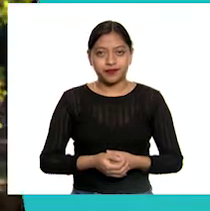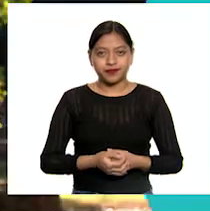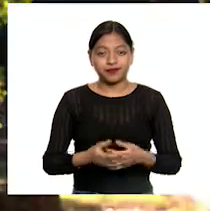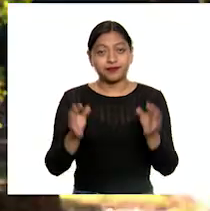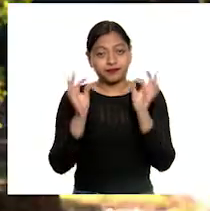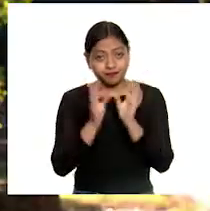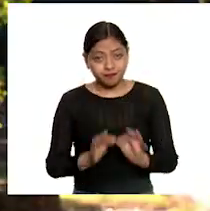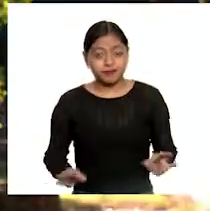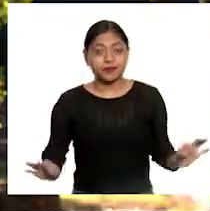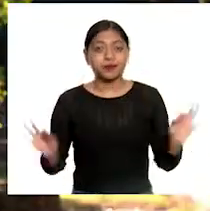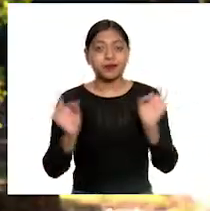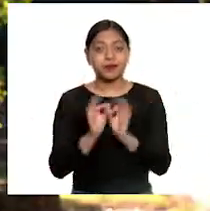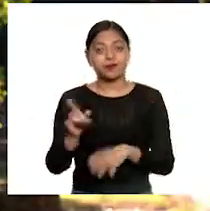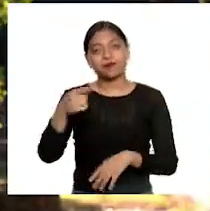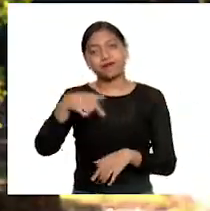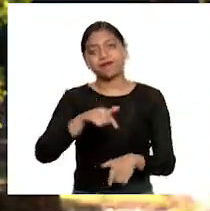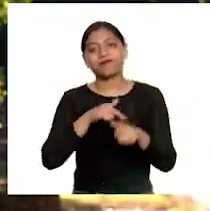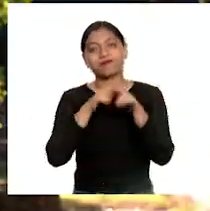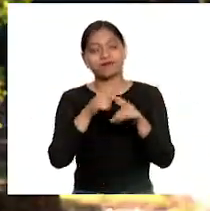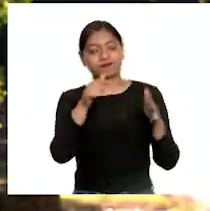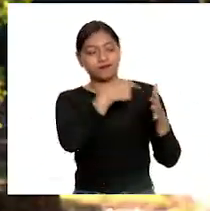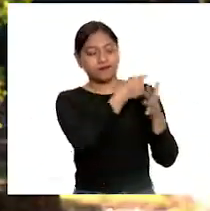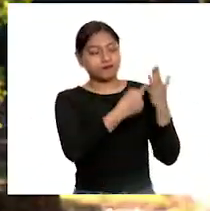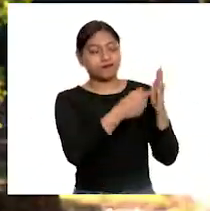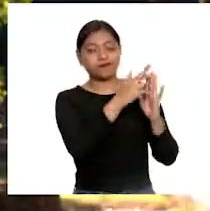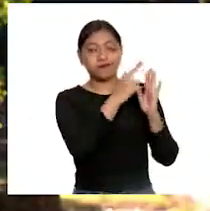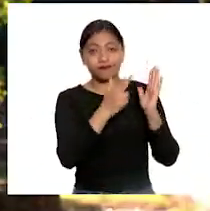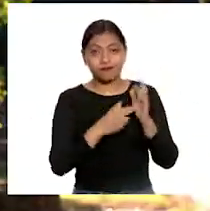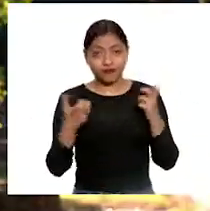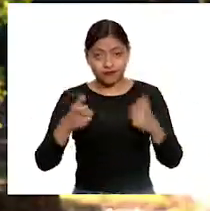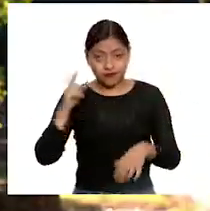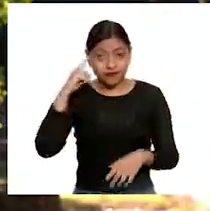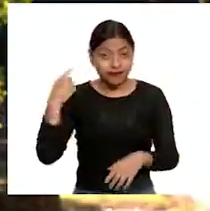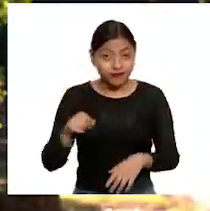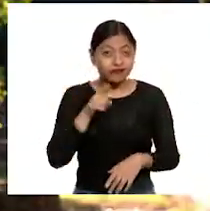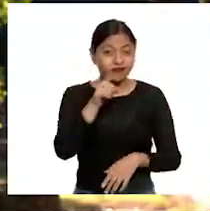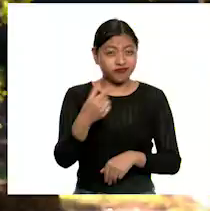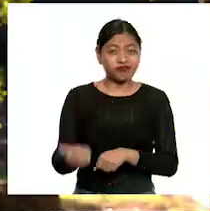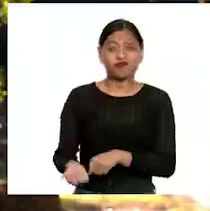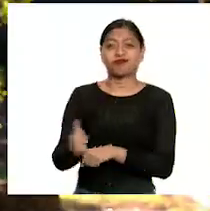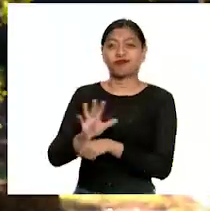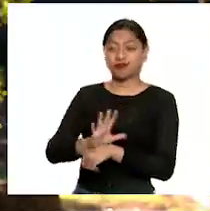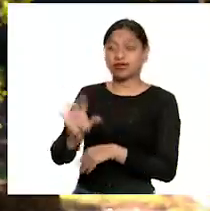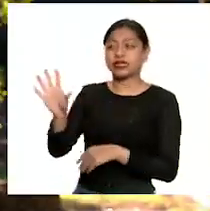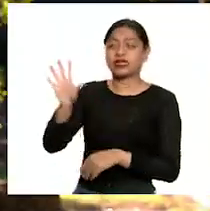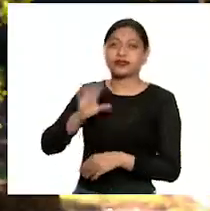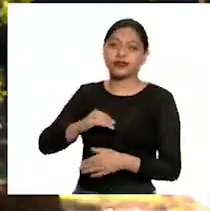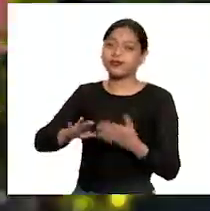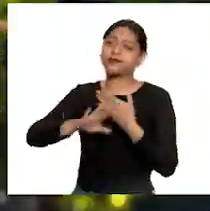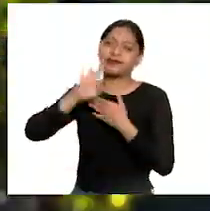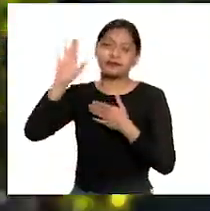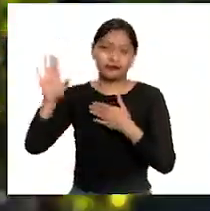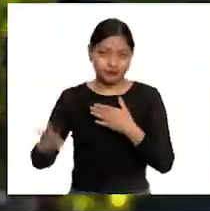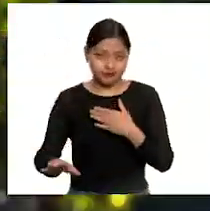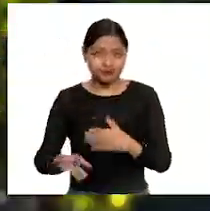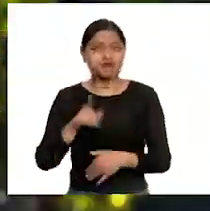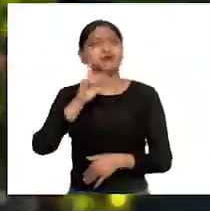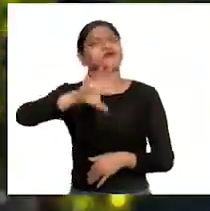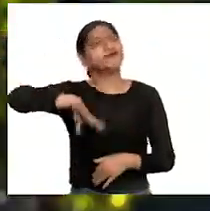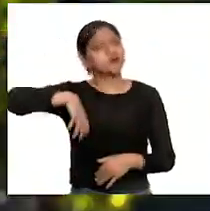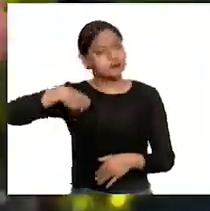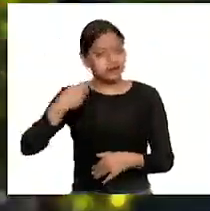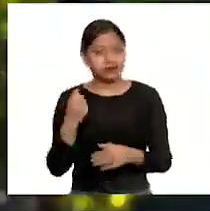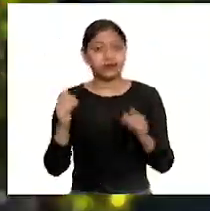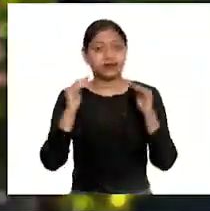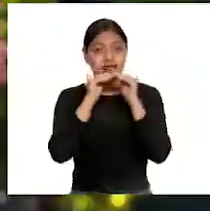Es muy importante continuar con las recomendaciones para evitar contagios de COVID. Trata de